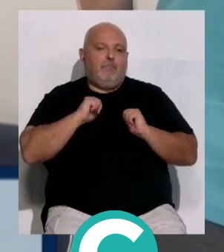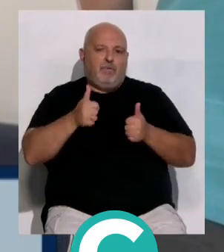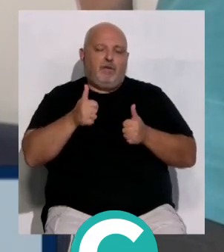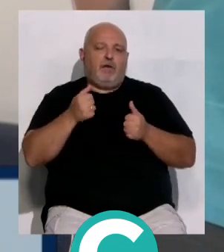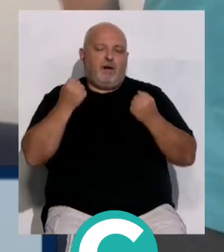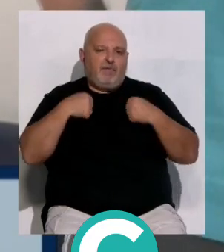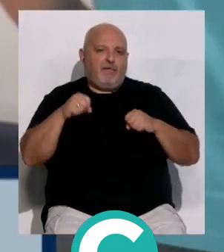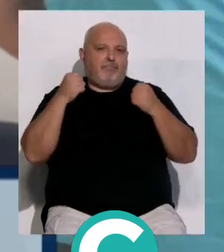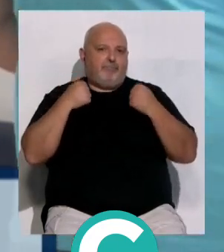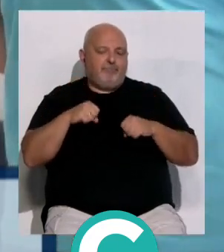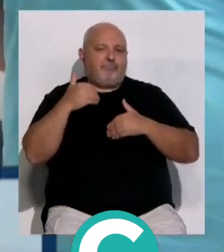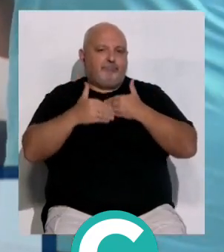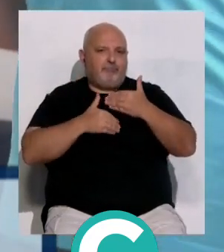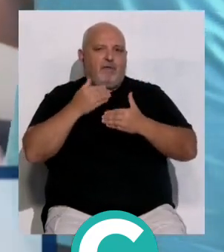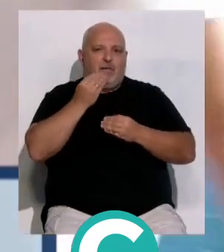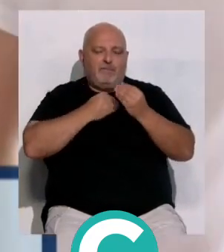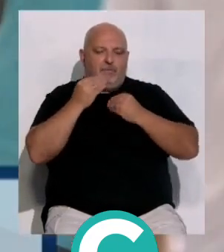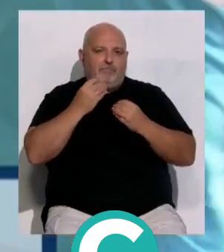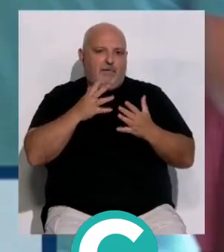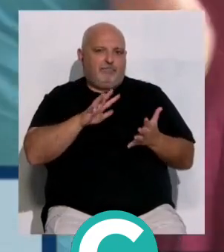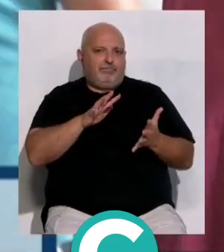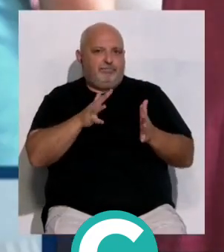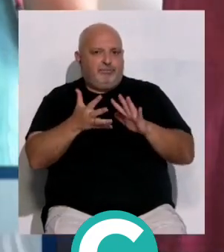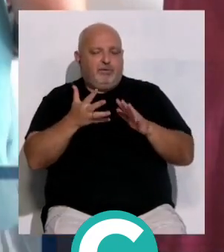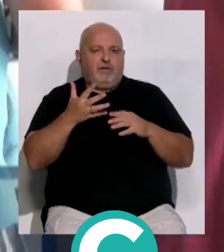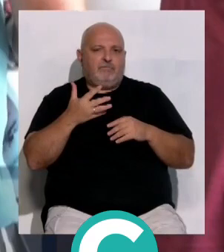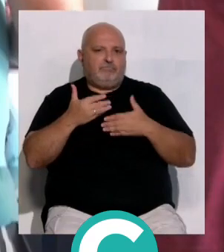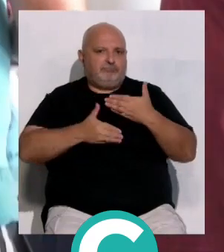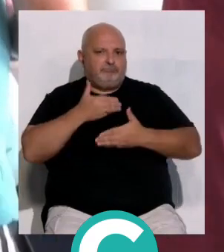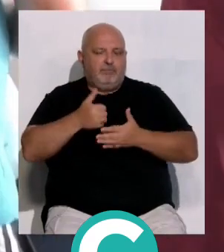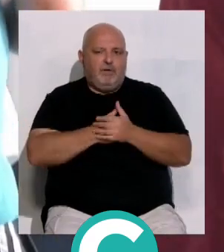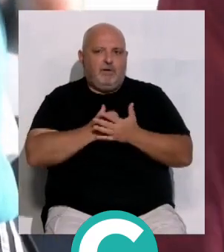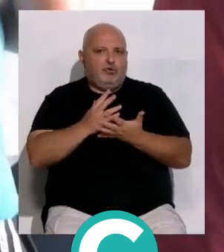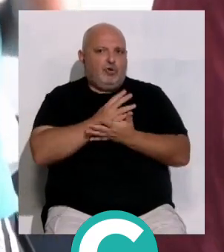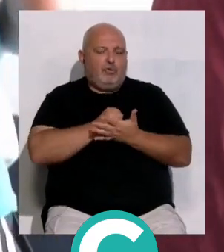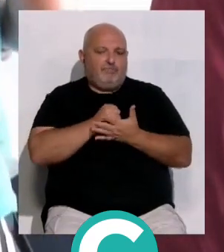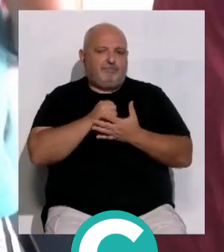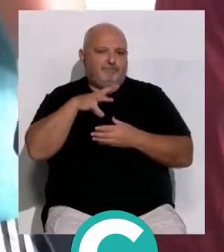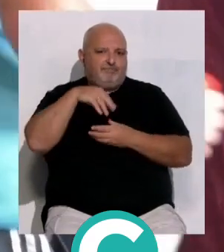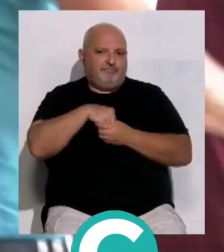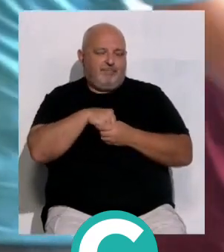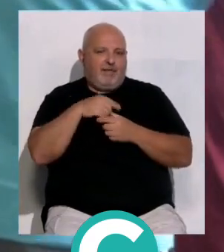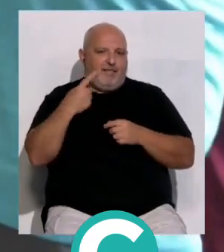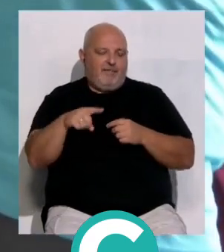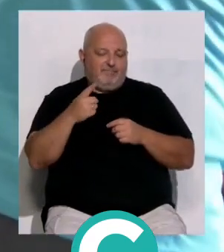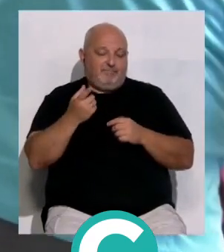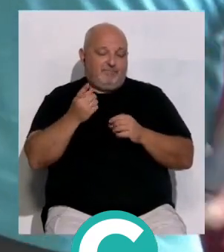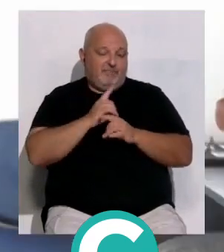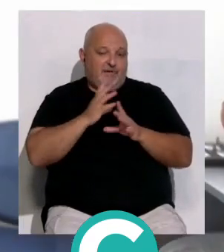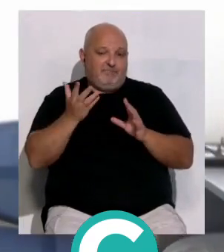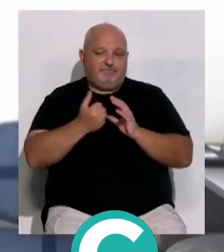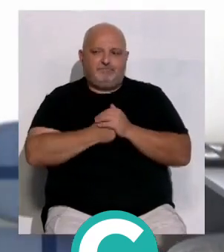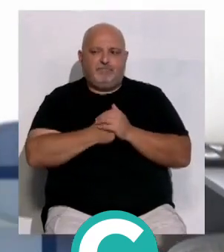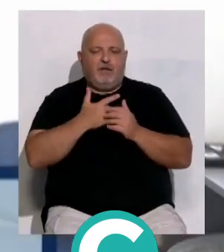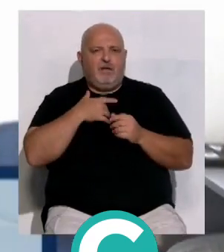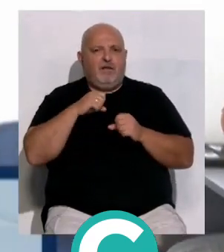la rehabilitación, buena alimentación, ejercicio, todo lo que conlleva el tener un infarto, claro. Tuve